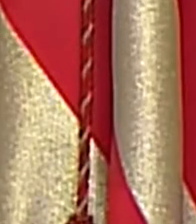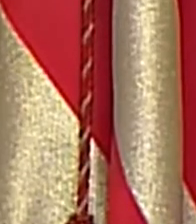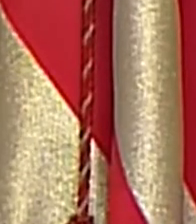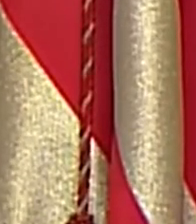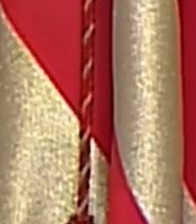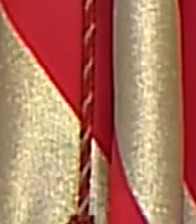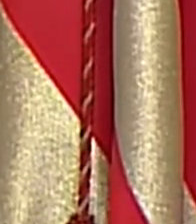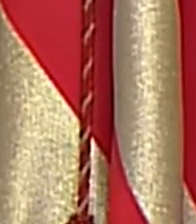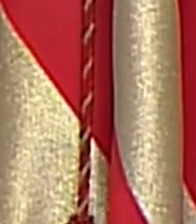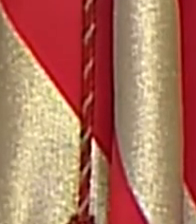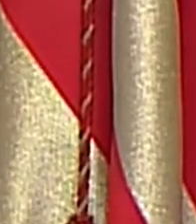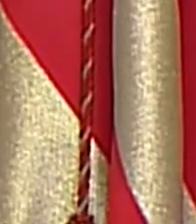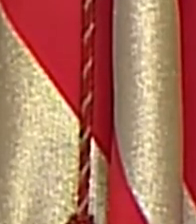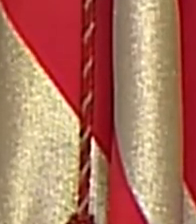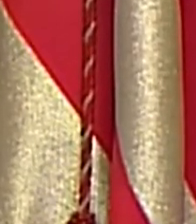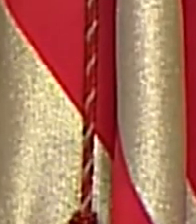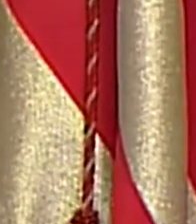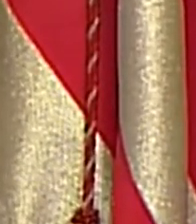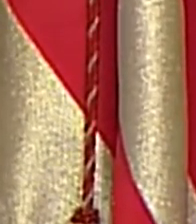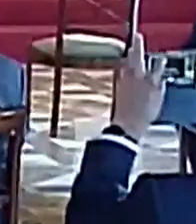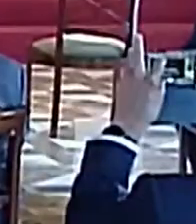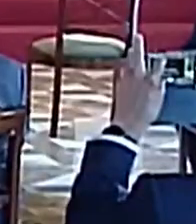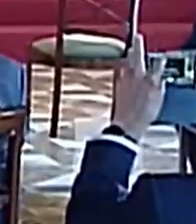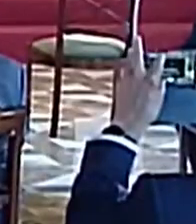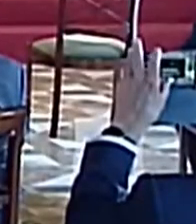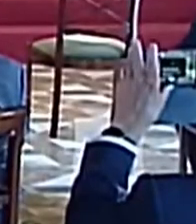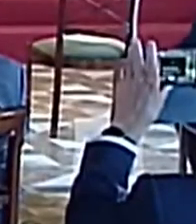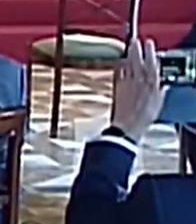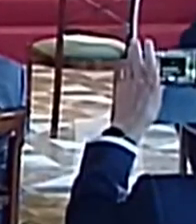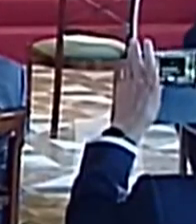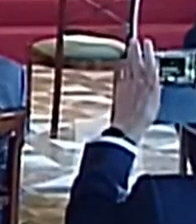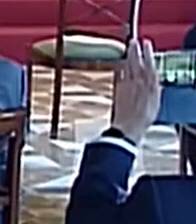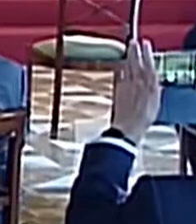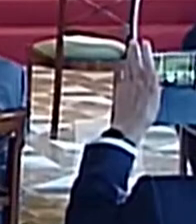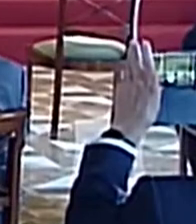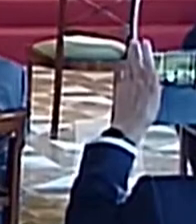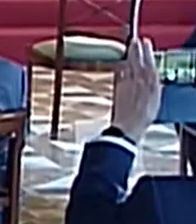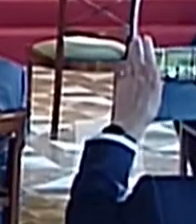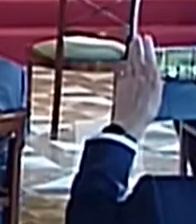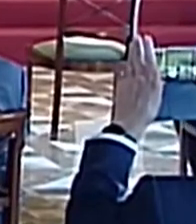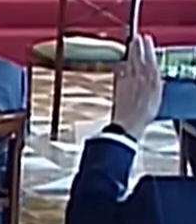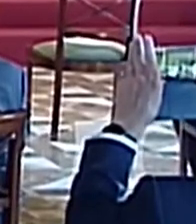el presidente de la Fundación, profesor Manuel Broseta, don Vicente Garrido.